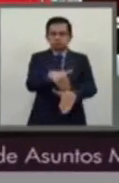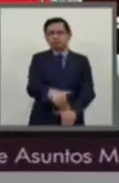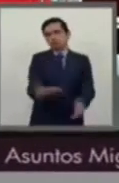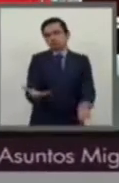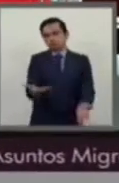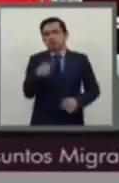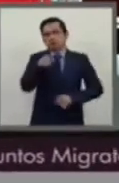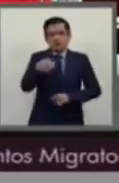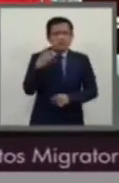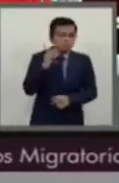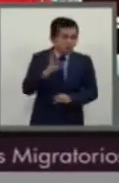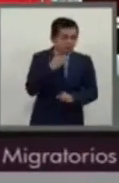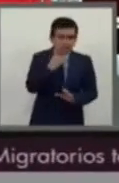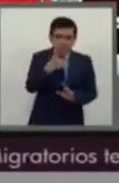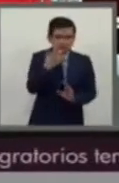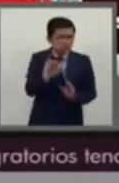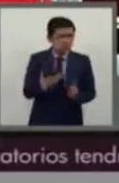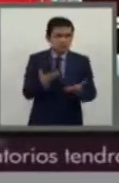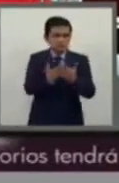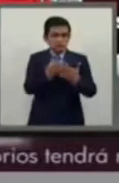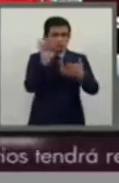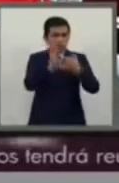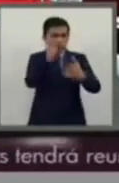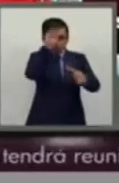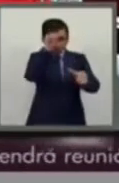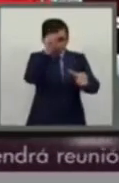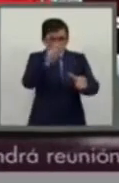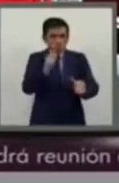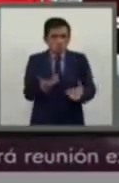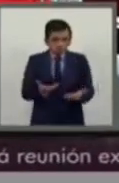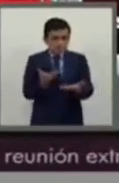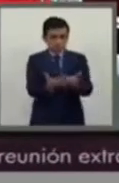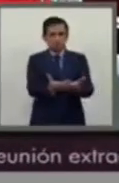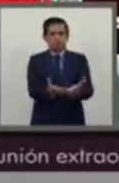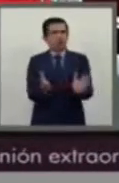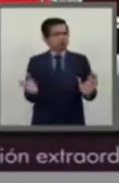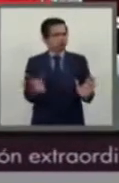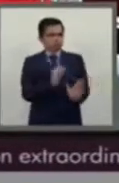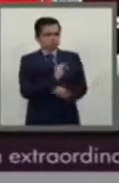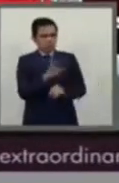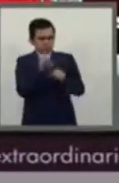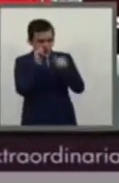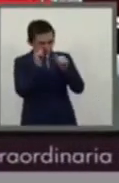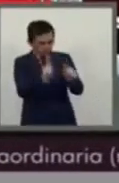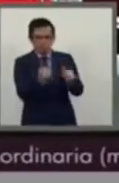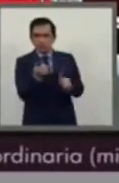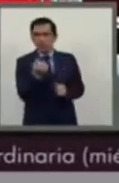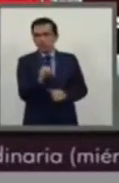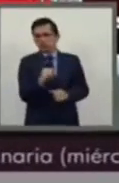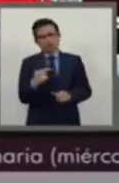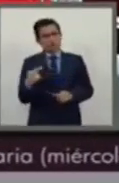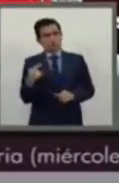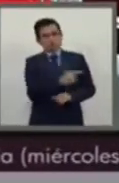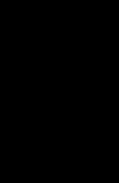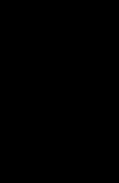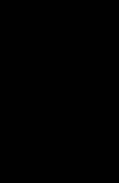acuerdo y en el momento que se presente ante el Pleno será atendido en función de lo que defina la Junta de Coordinación Política.